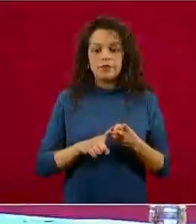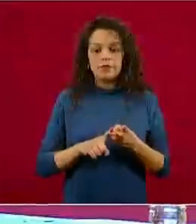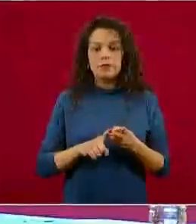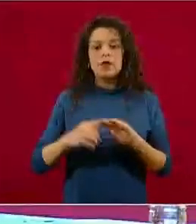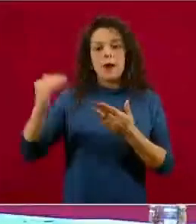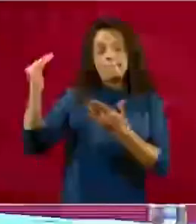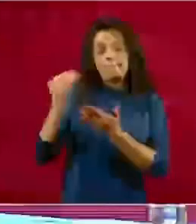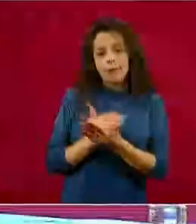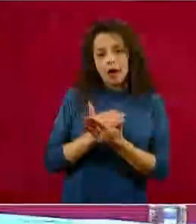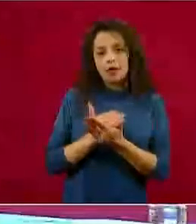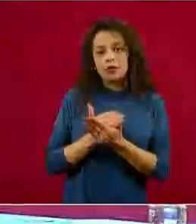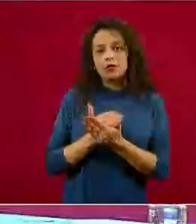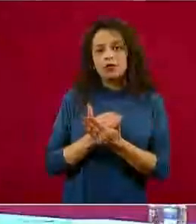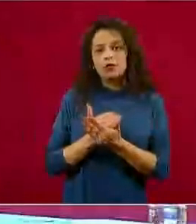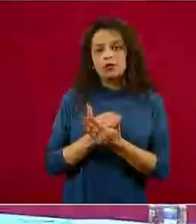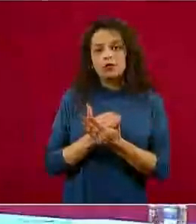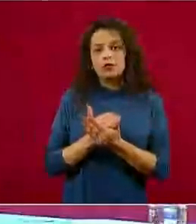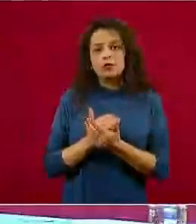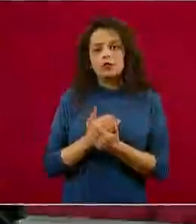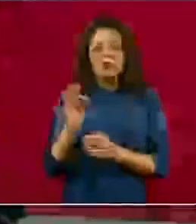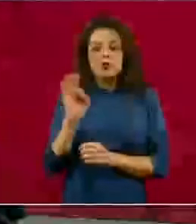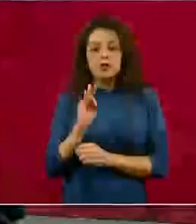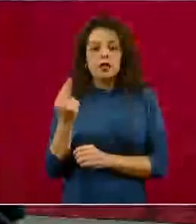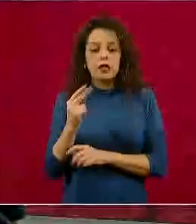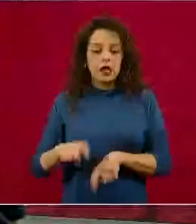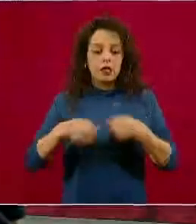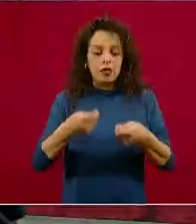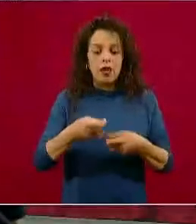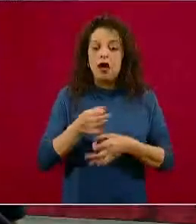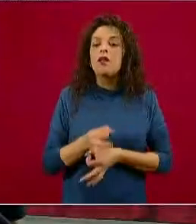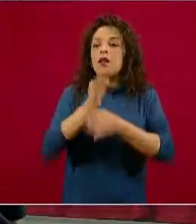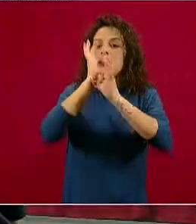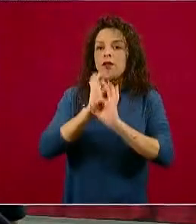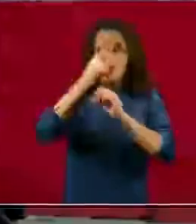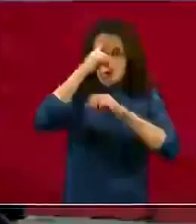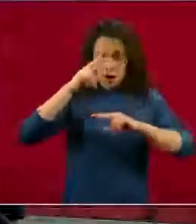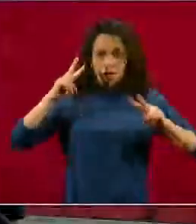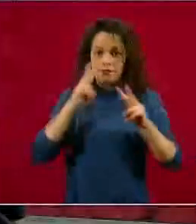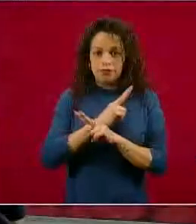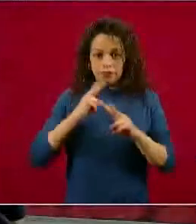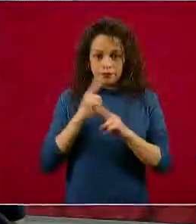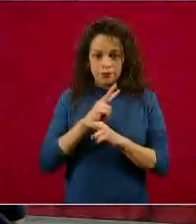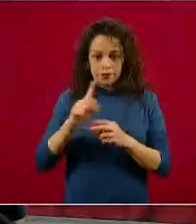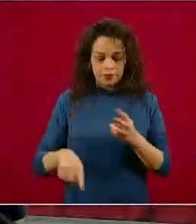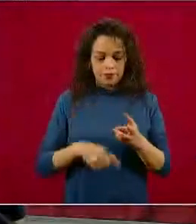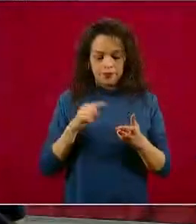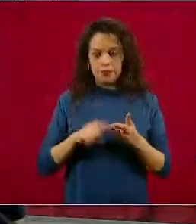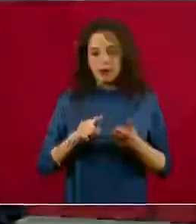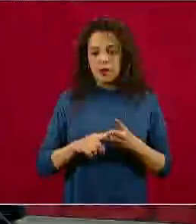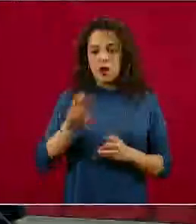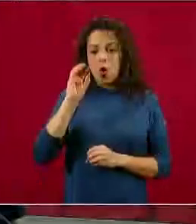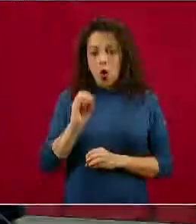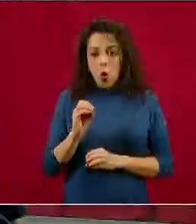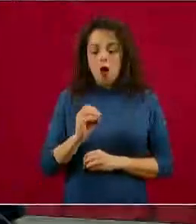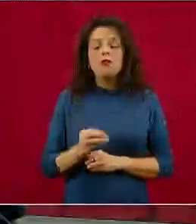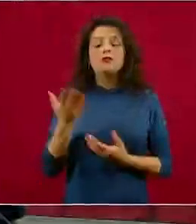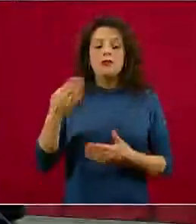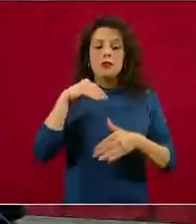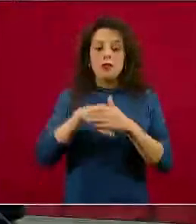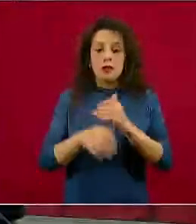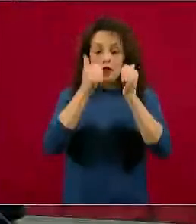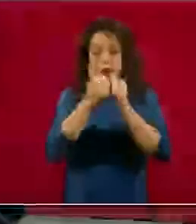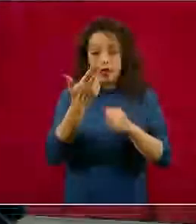probabilidad de llegar a tener necesidad de ventilación mecánica o la duración de la estancia hospitalaria. Aquí cabe señalar